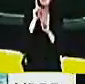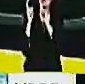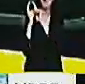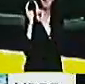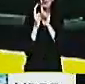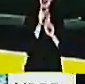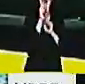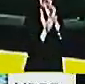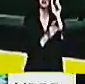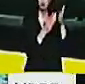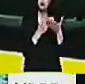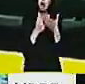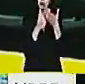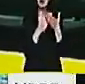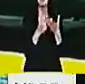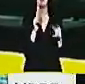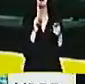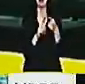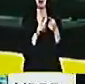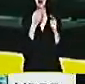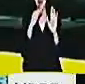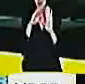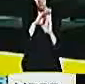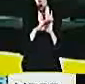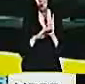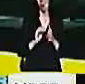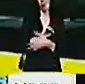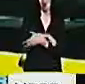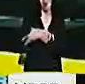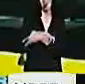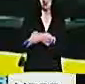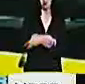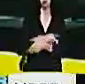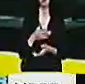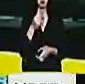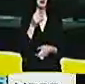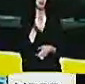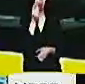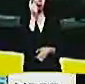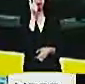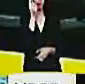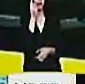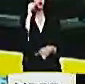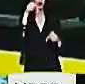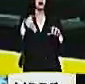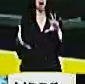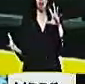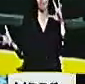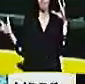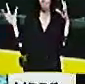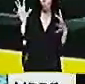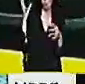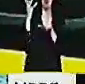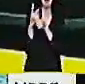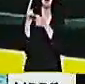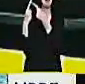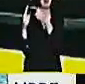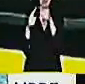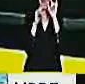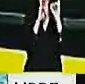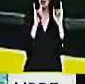estudiantes han participado de programas de movilidad. Por lo tanto, siempre entendiendo que en el mundo ocurre otros tipos de formación que